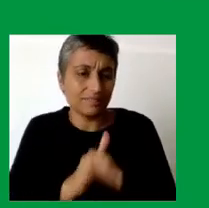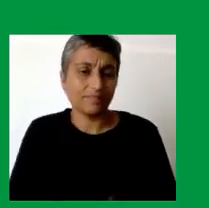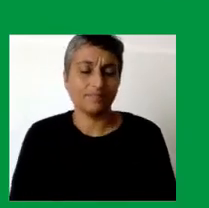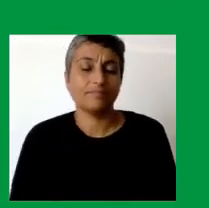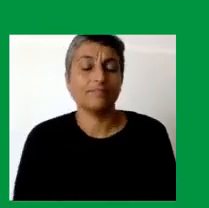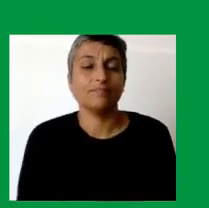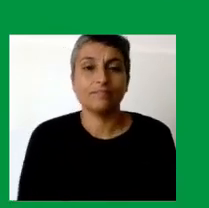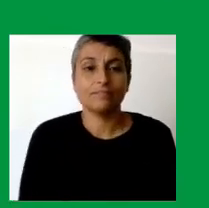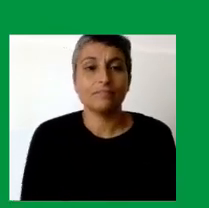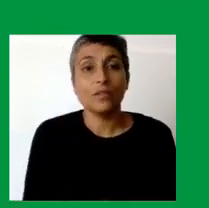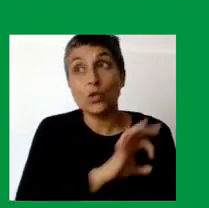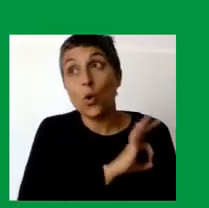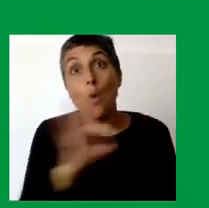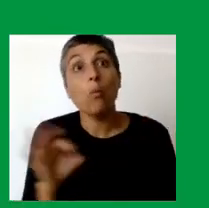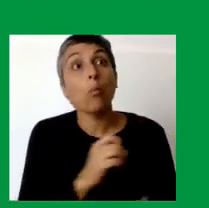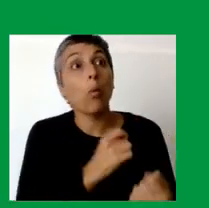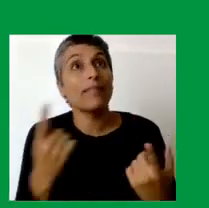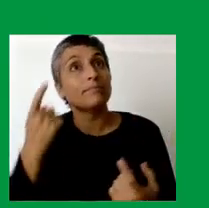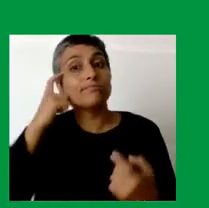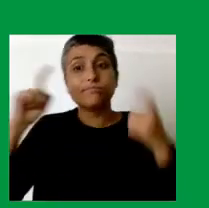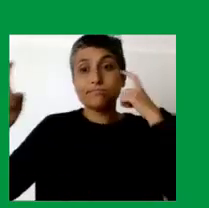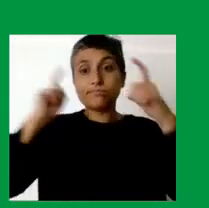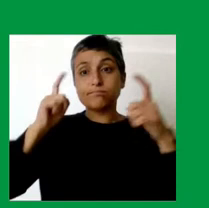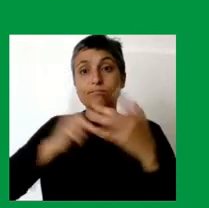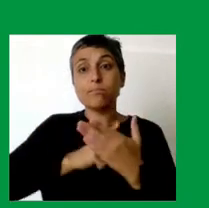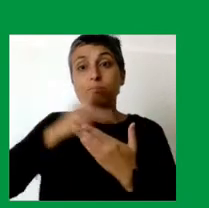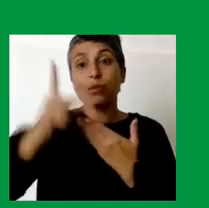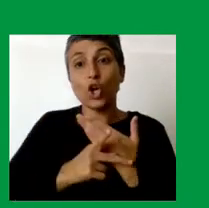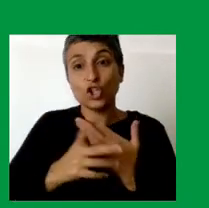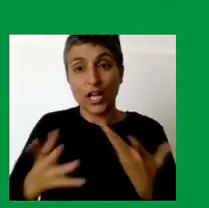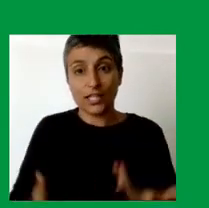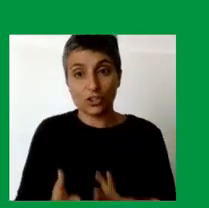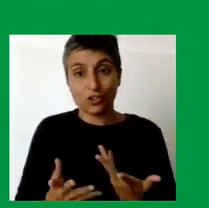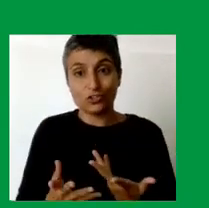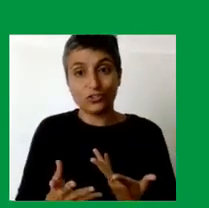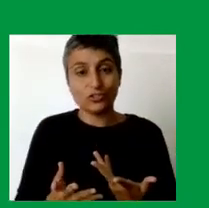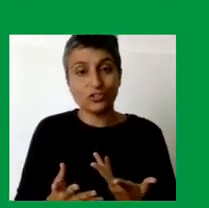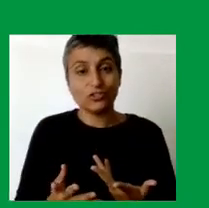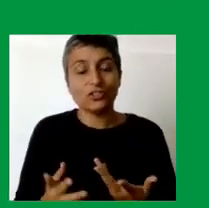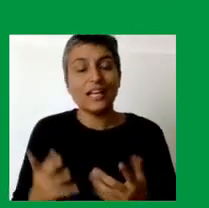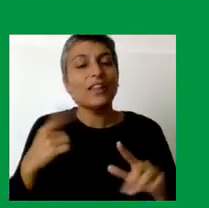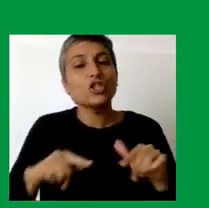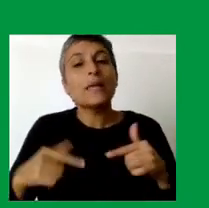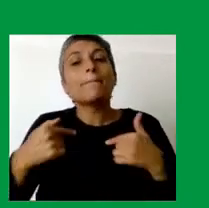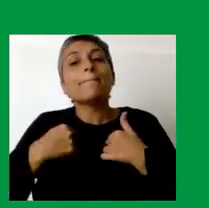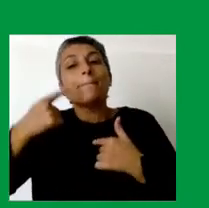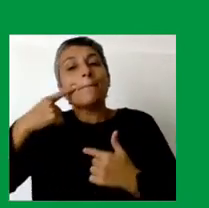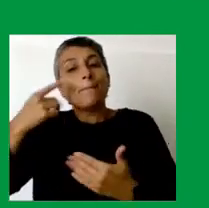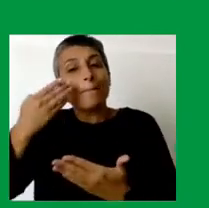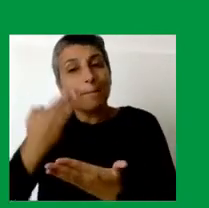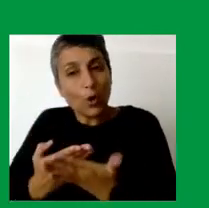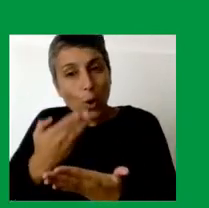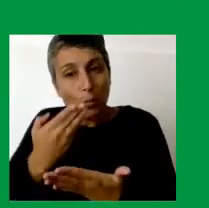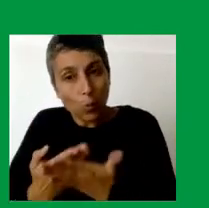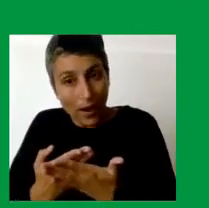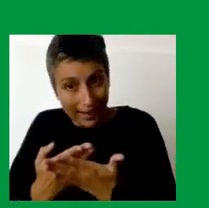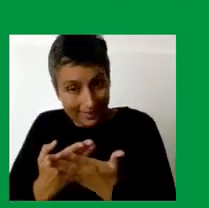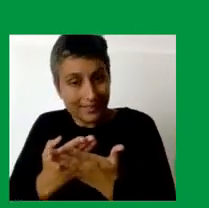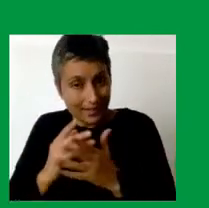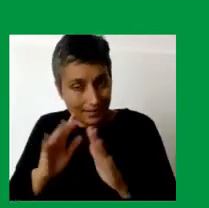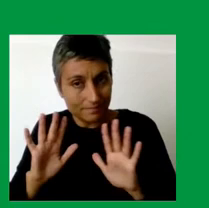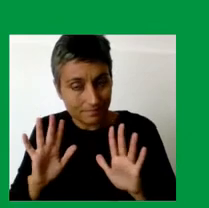y generar proyectos a través de estas narrativas. Entonces, igual lo que propongo para ir